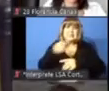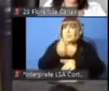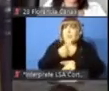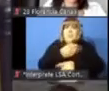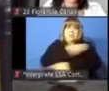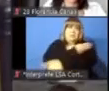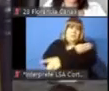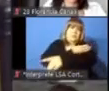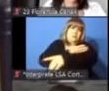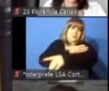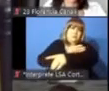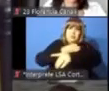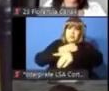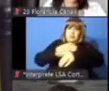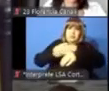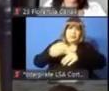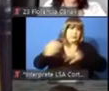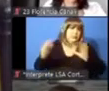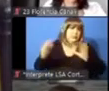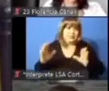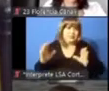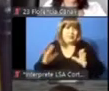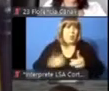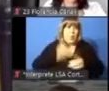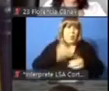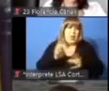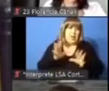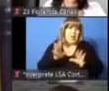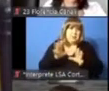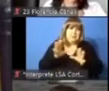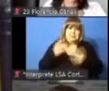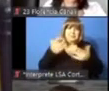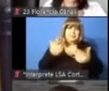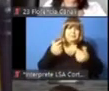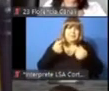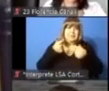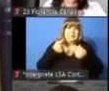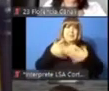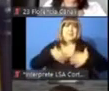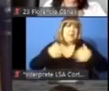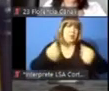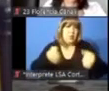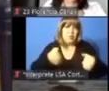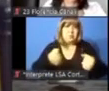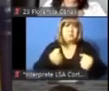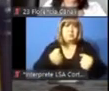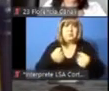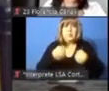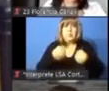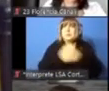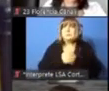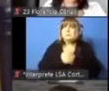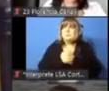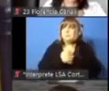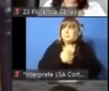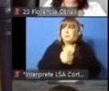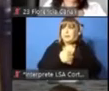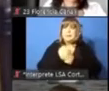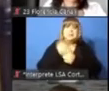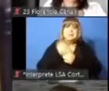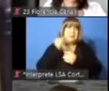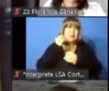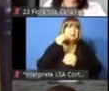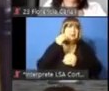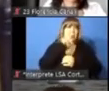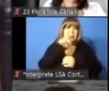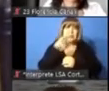que ha significado este año en materia de salud, porque muchos de nosotros hemos visto con